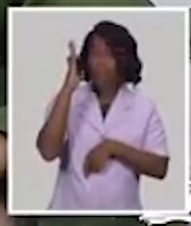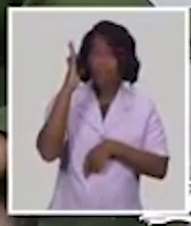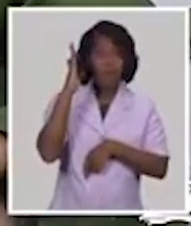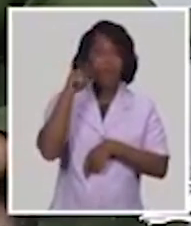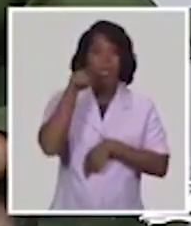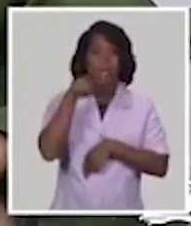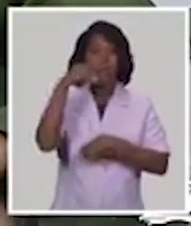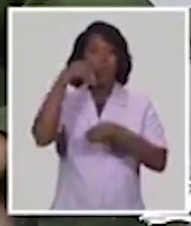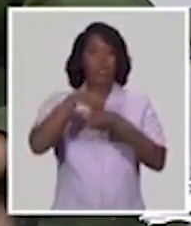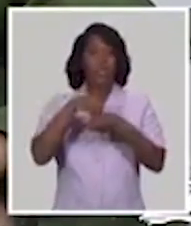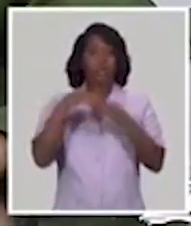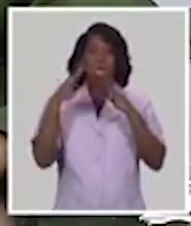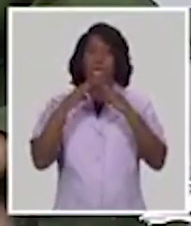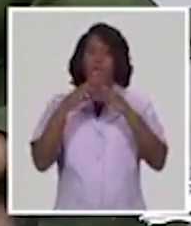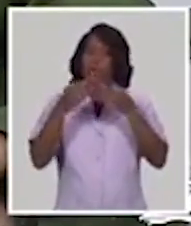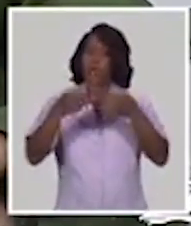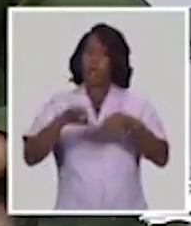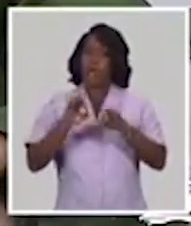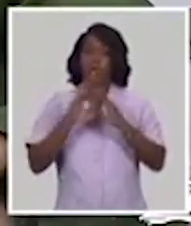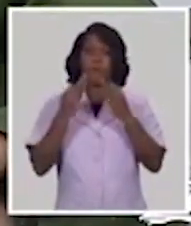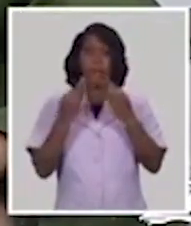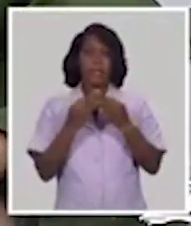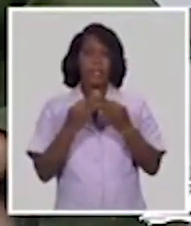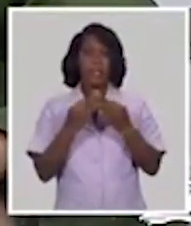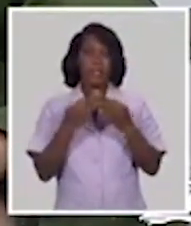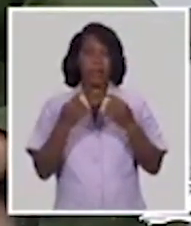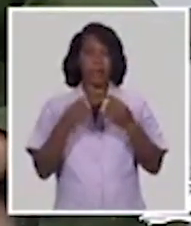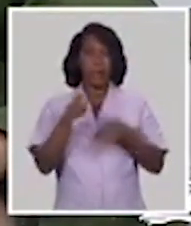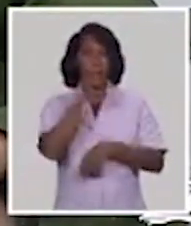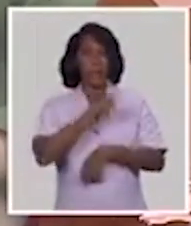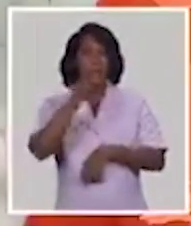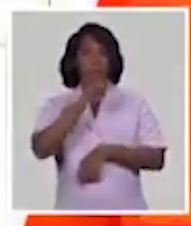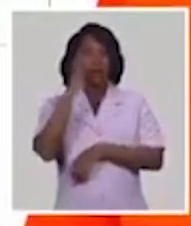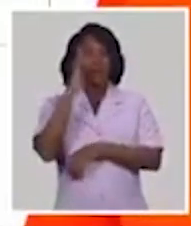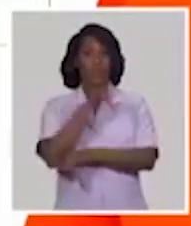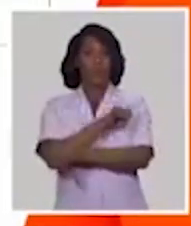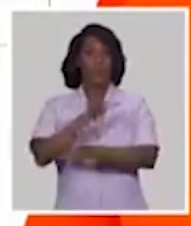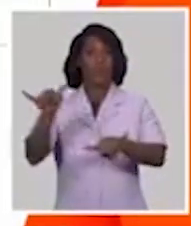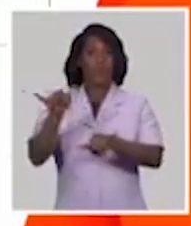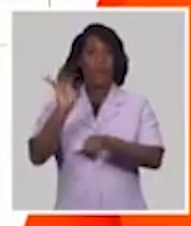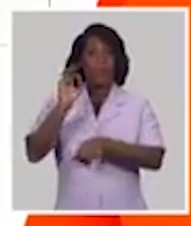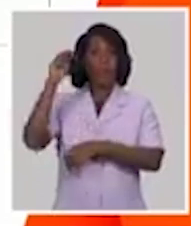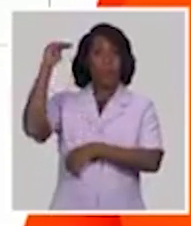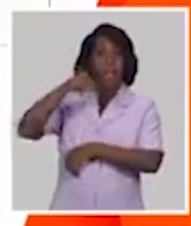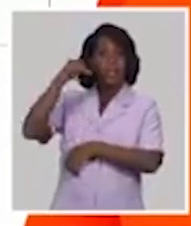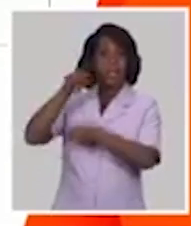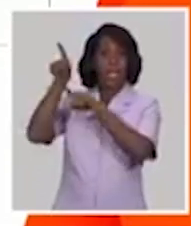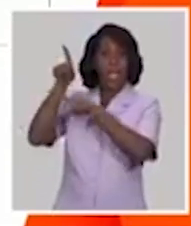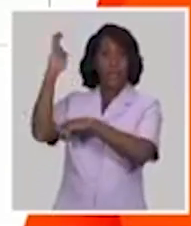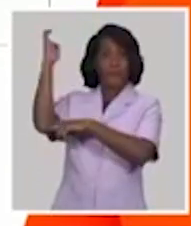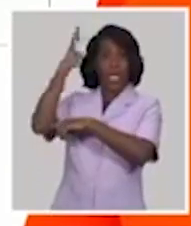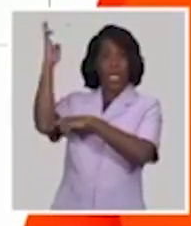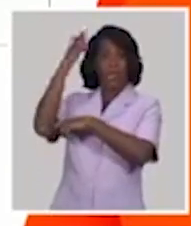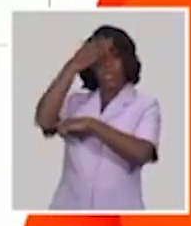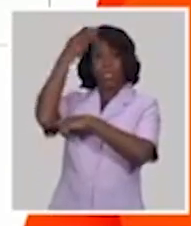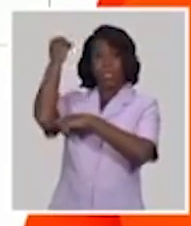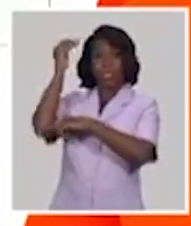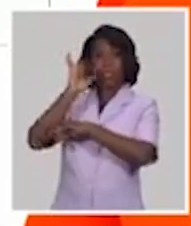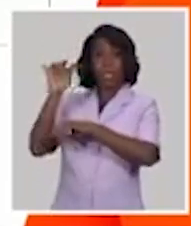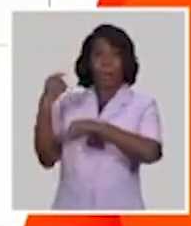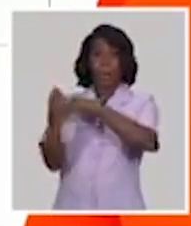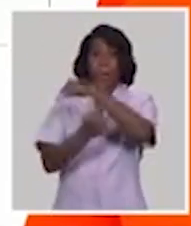la fiesta como vimos el caso de la fiesta de Mantilla. Ubicar puntos de venta en lugares donde estén más desprotegida